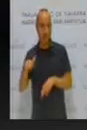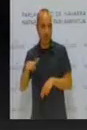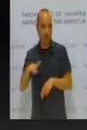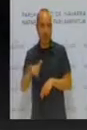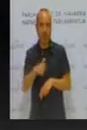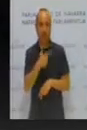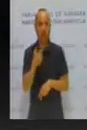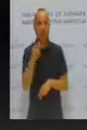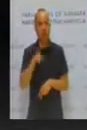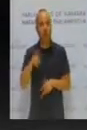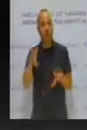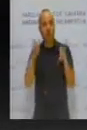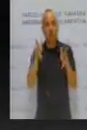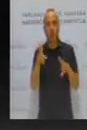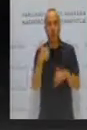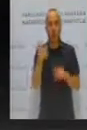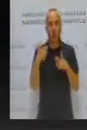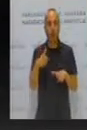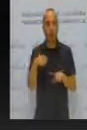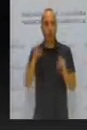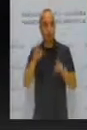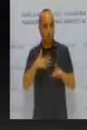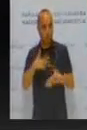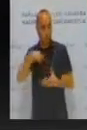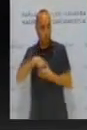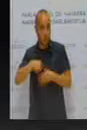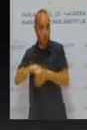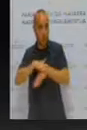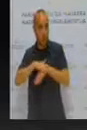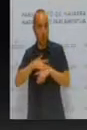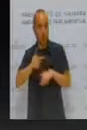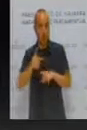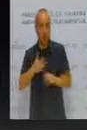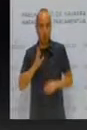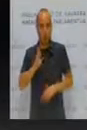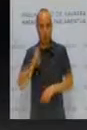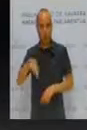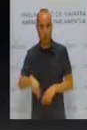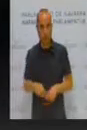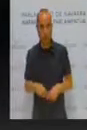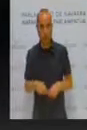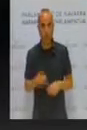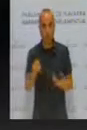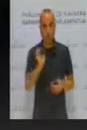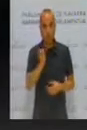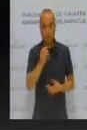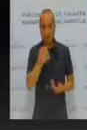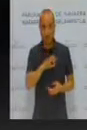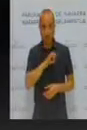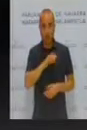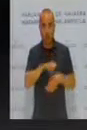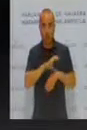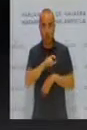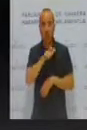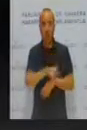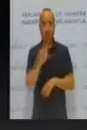Educación con gobiernos de Unión del Pueblo Navarro. Por otro lado, es evidente, señora consejera, que usted decía no, es que ustedes tendrán